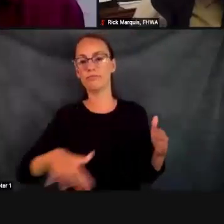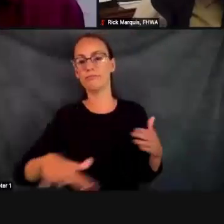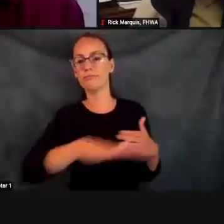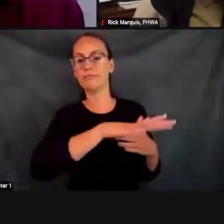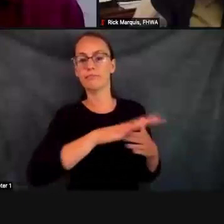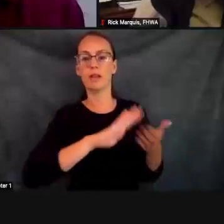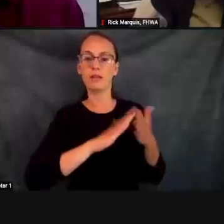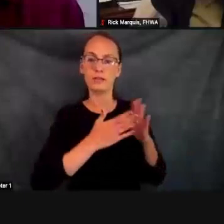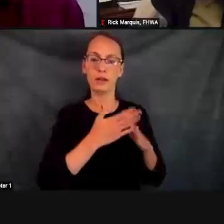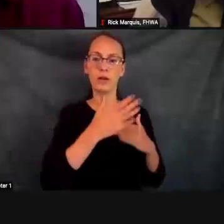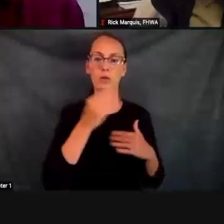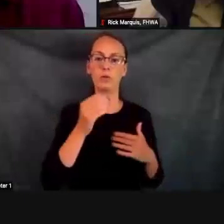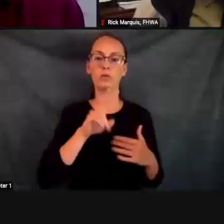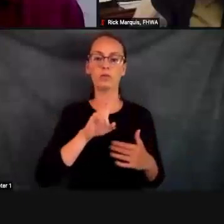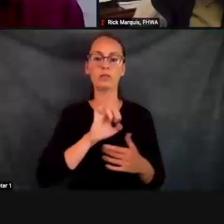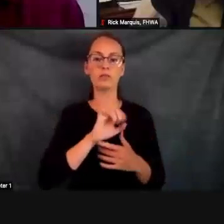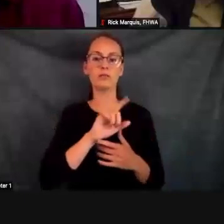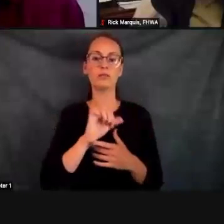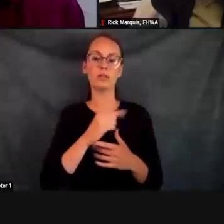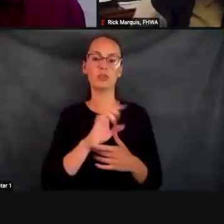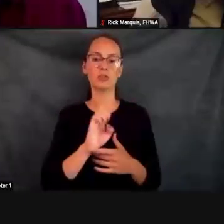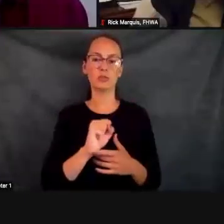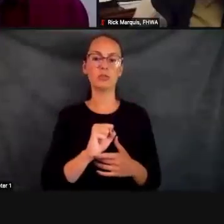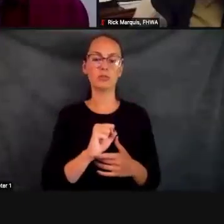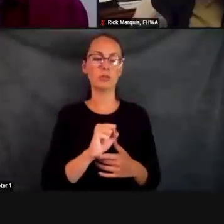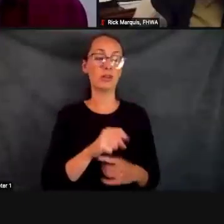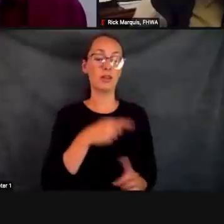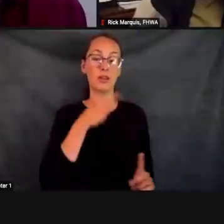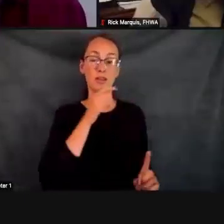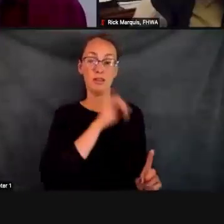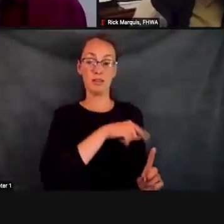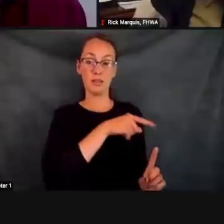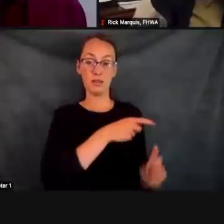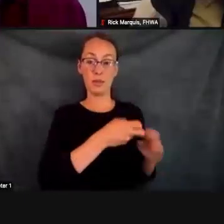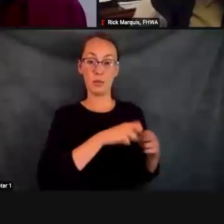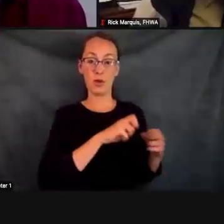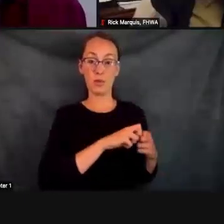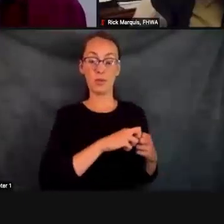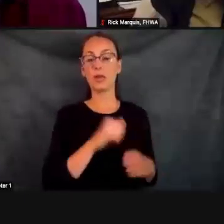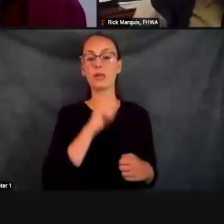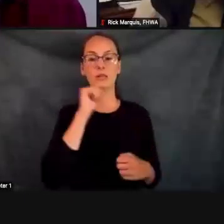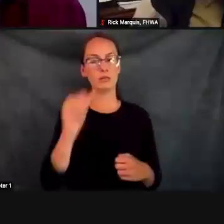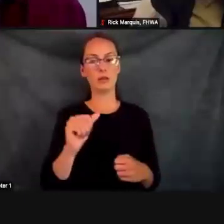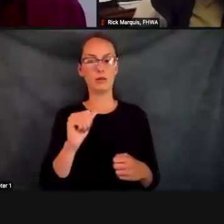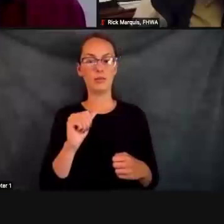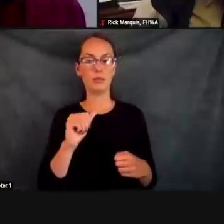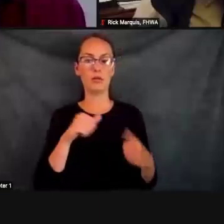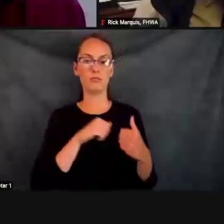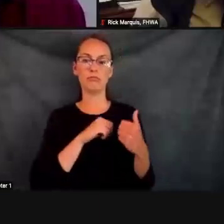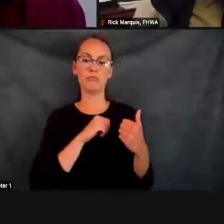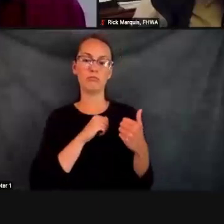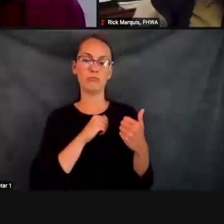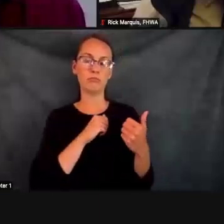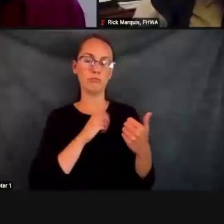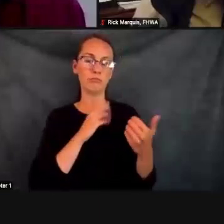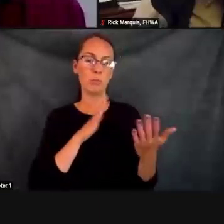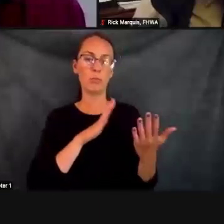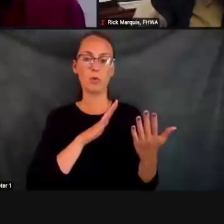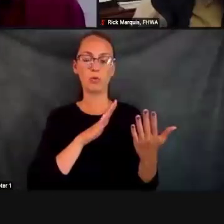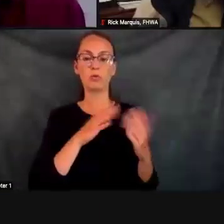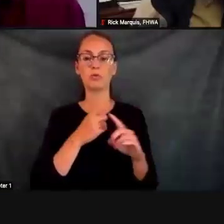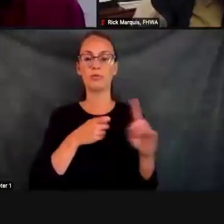los pueblos aledañas en New York Central. El Y ese no